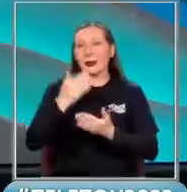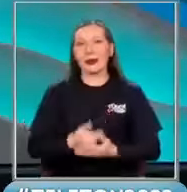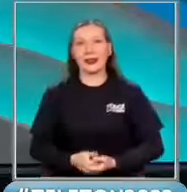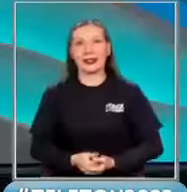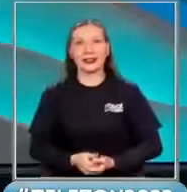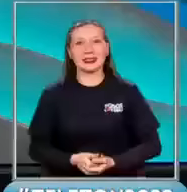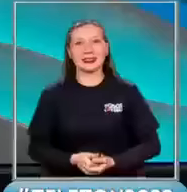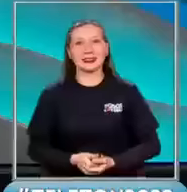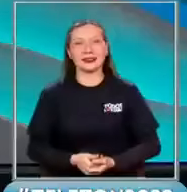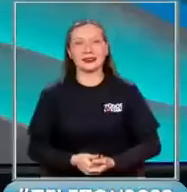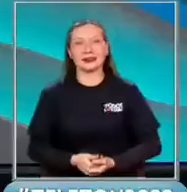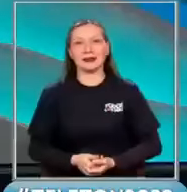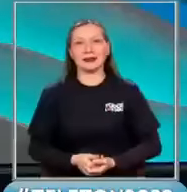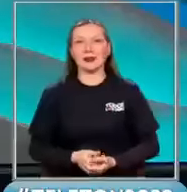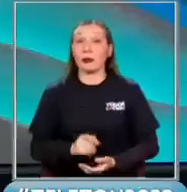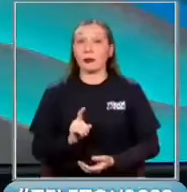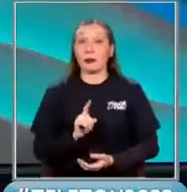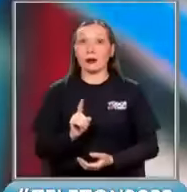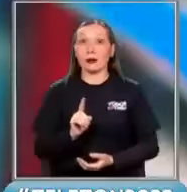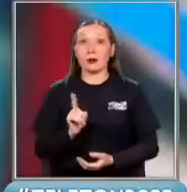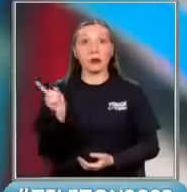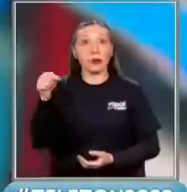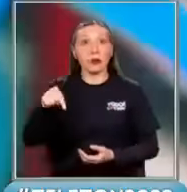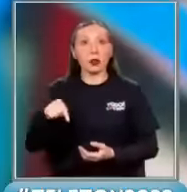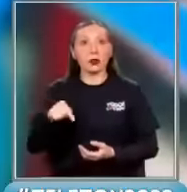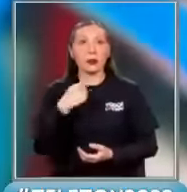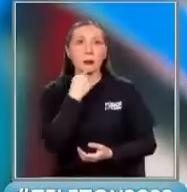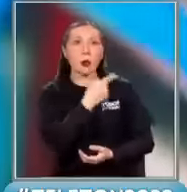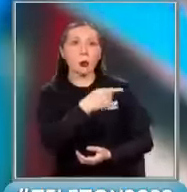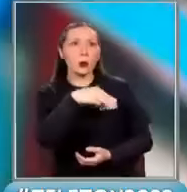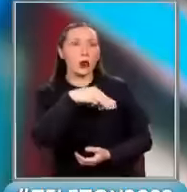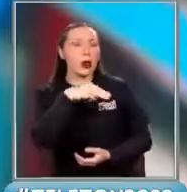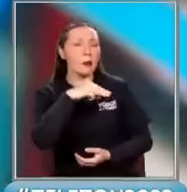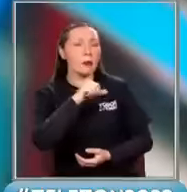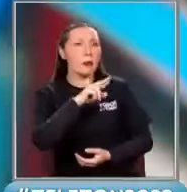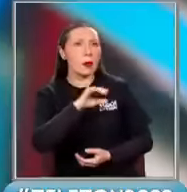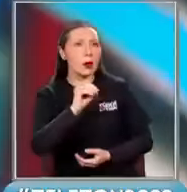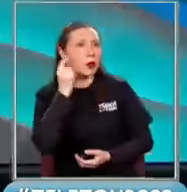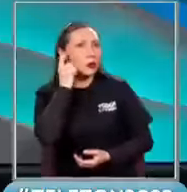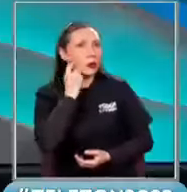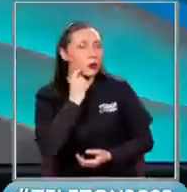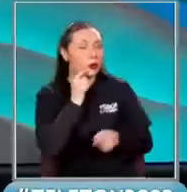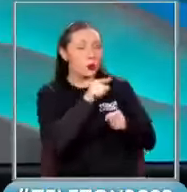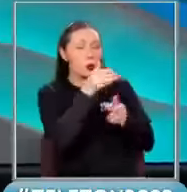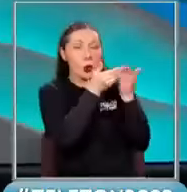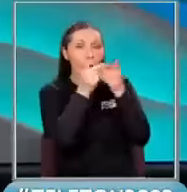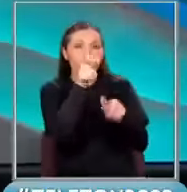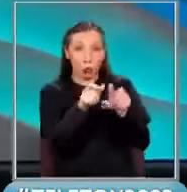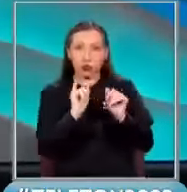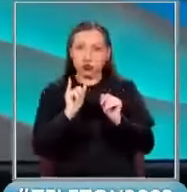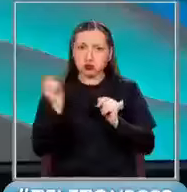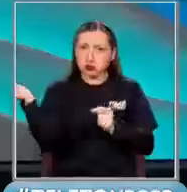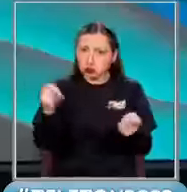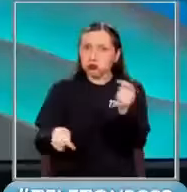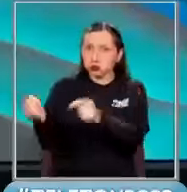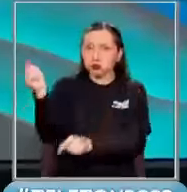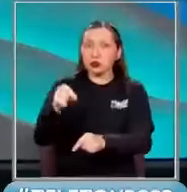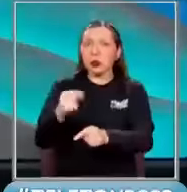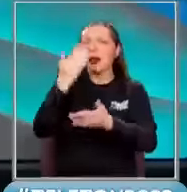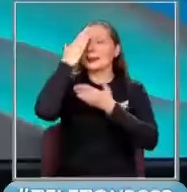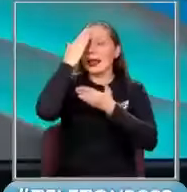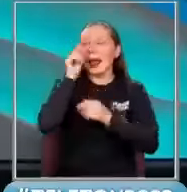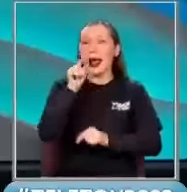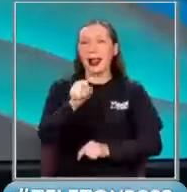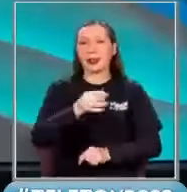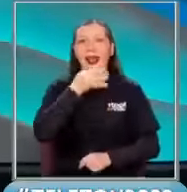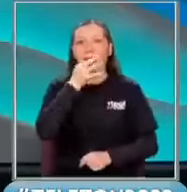No. ¿O no están acá, Mario? ¿Los alumnos? tuyos están aquí porque han venido a saludarte